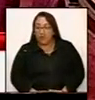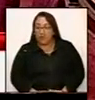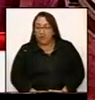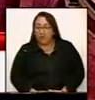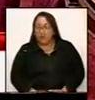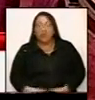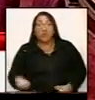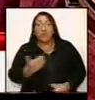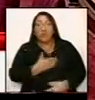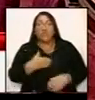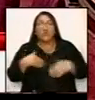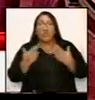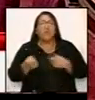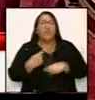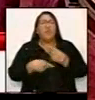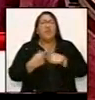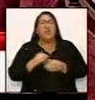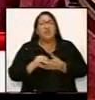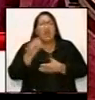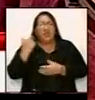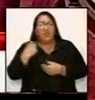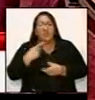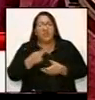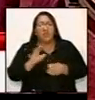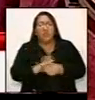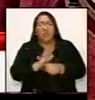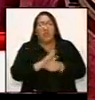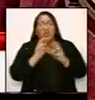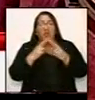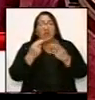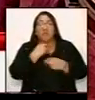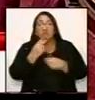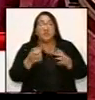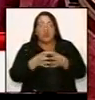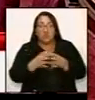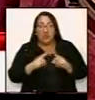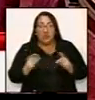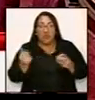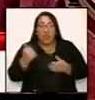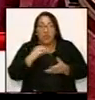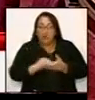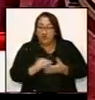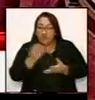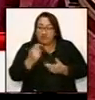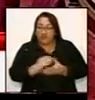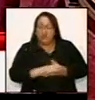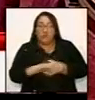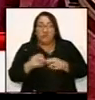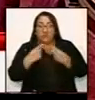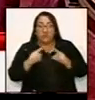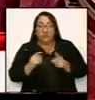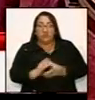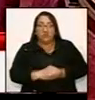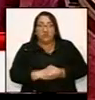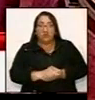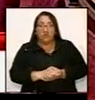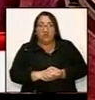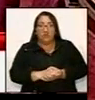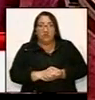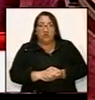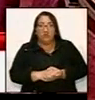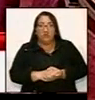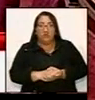Presidente, yo no pude venir la sesión anterior porque estábamos en reunión de voceros, pero había quedado pendiente hacer un pronunciamiento por,